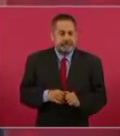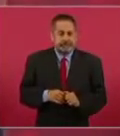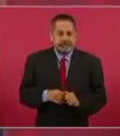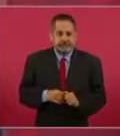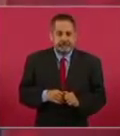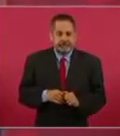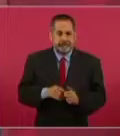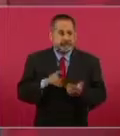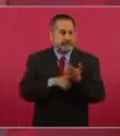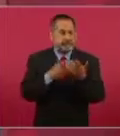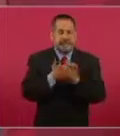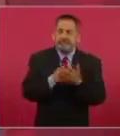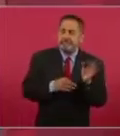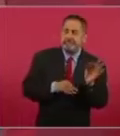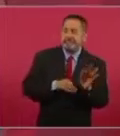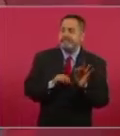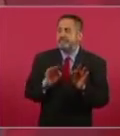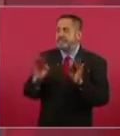sonsacando